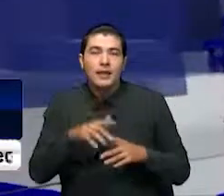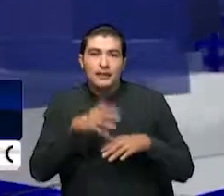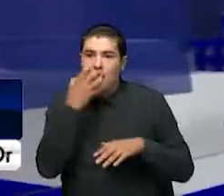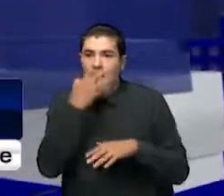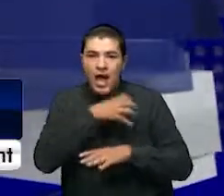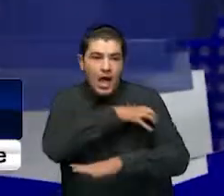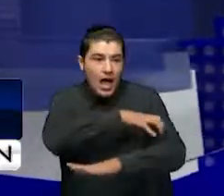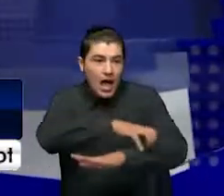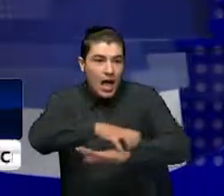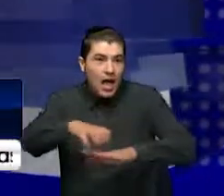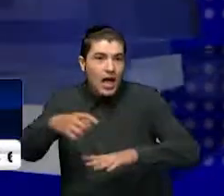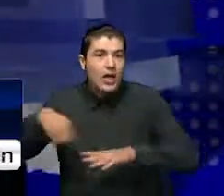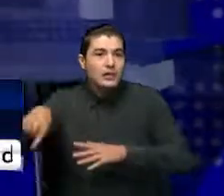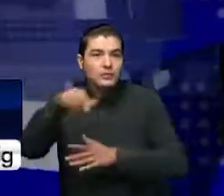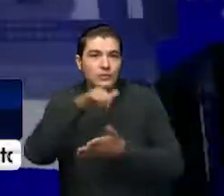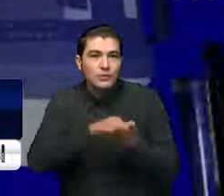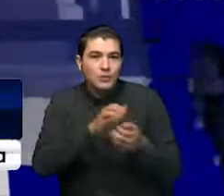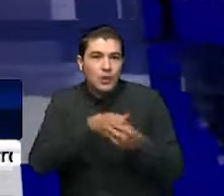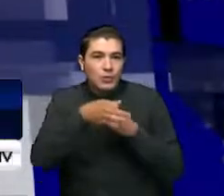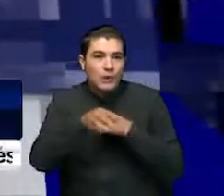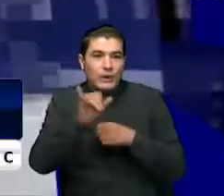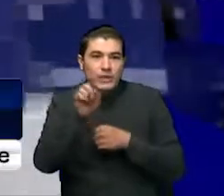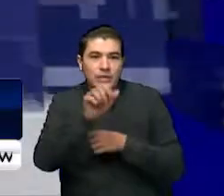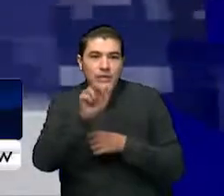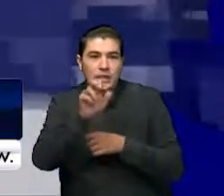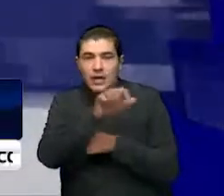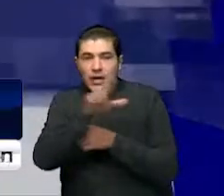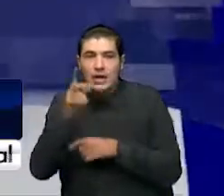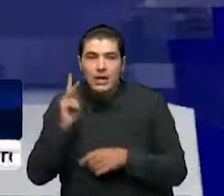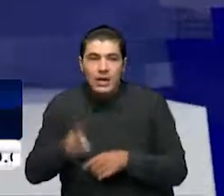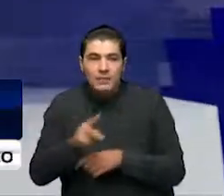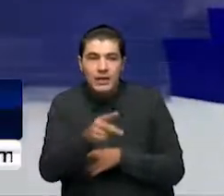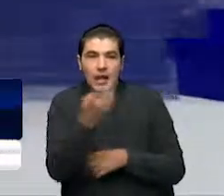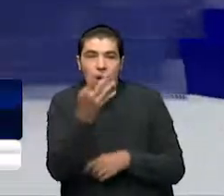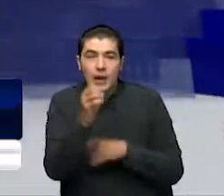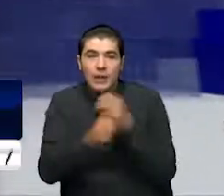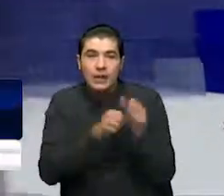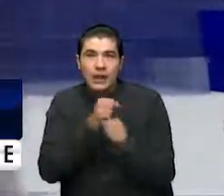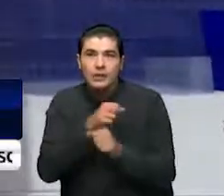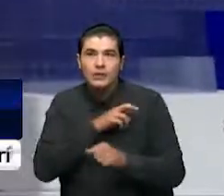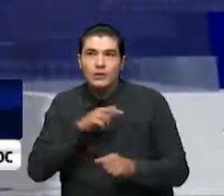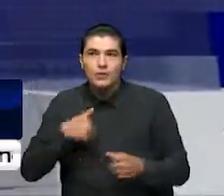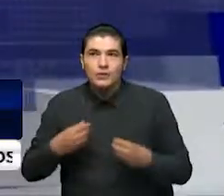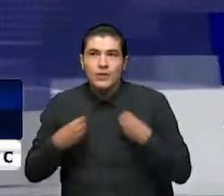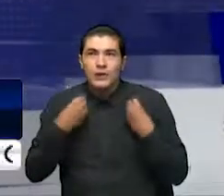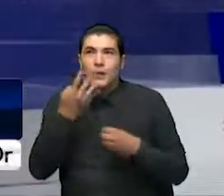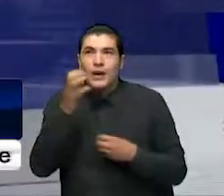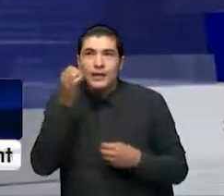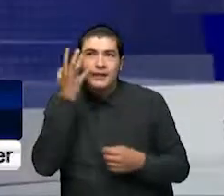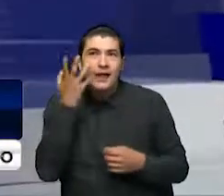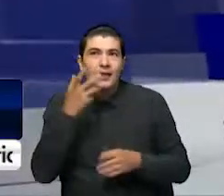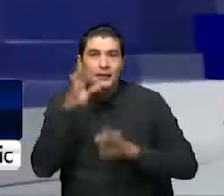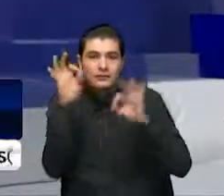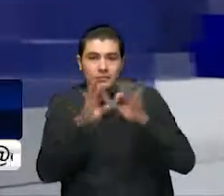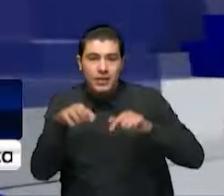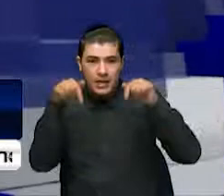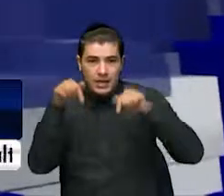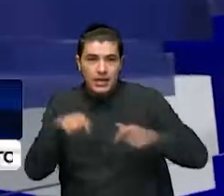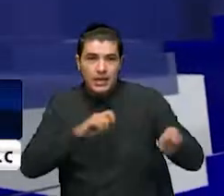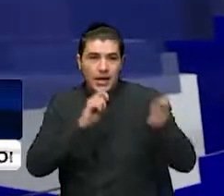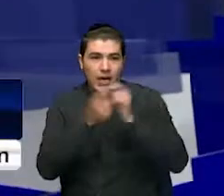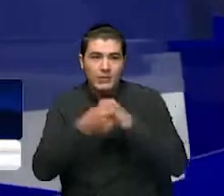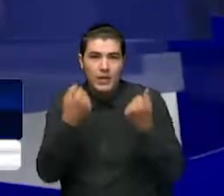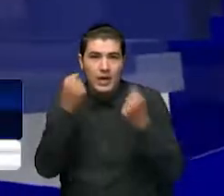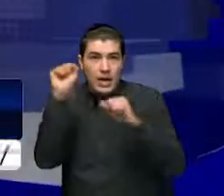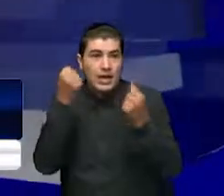el demonio, como el pueblo de Israel caminó 40 años, cada año nosotros vivimos 40 días de preparación a esta resurrección, a la